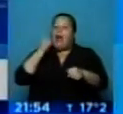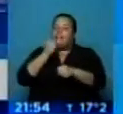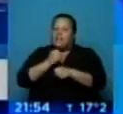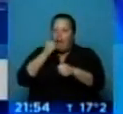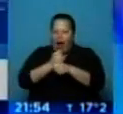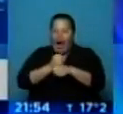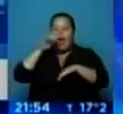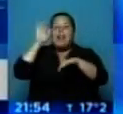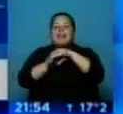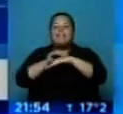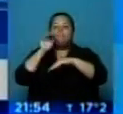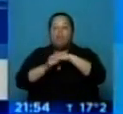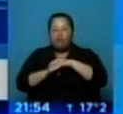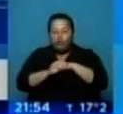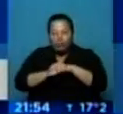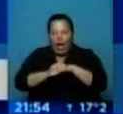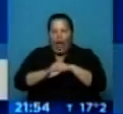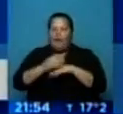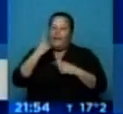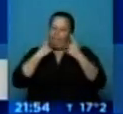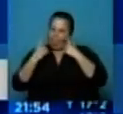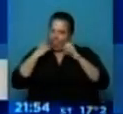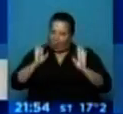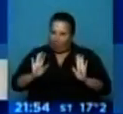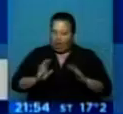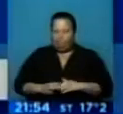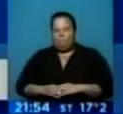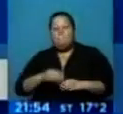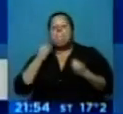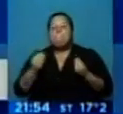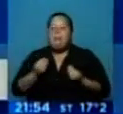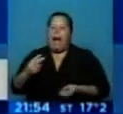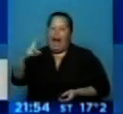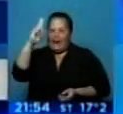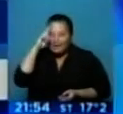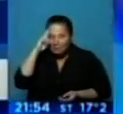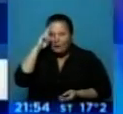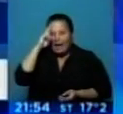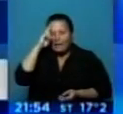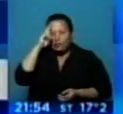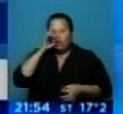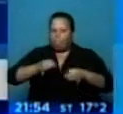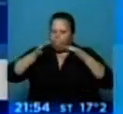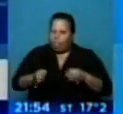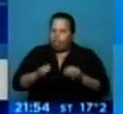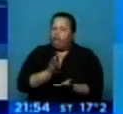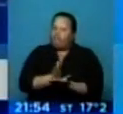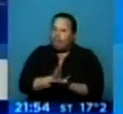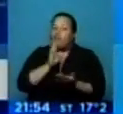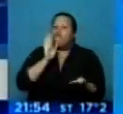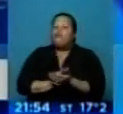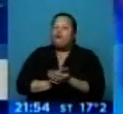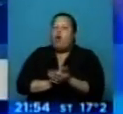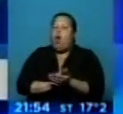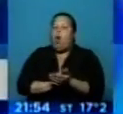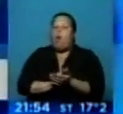mucha responsabilidad y prudencia para respetar estrictamente lo que